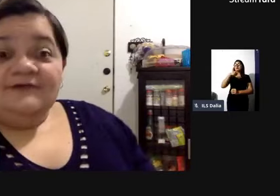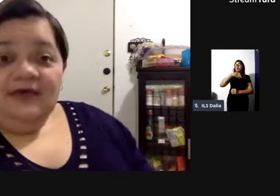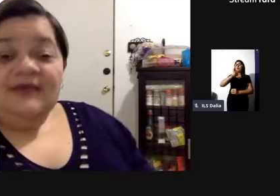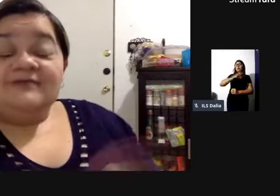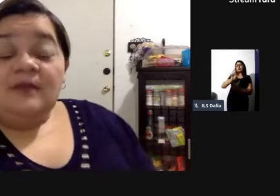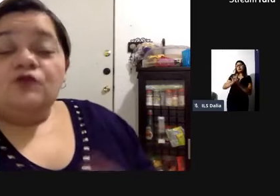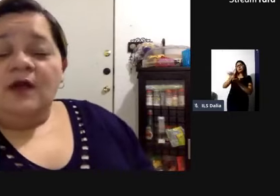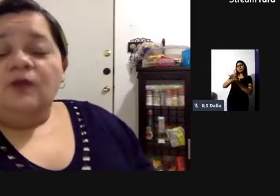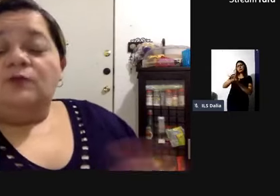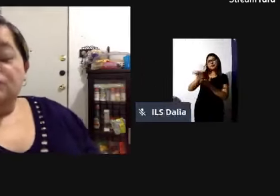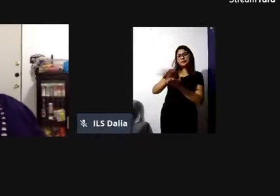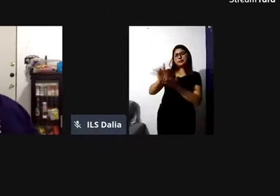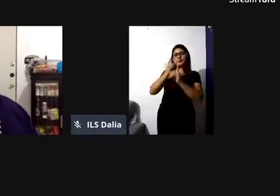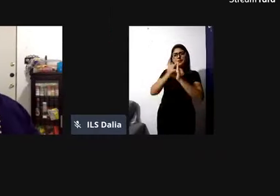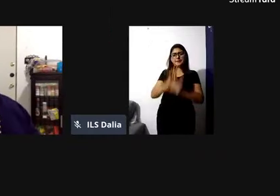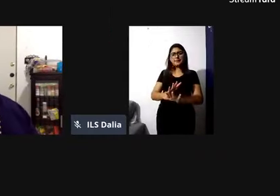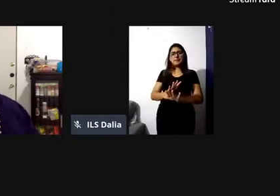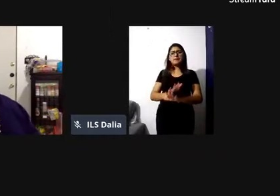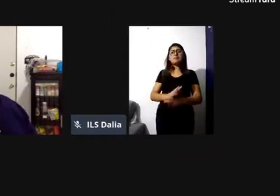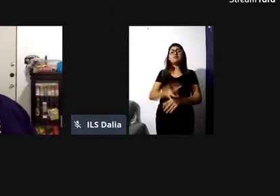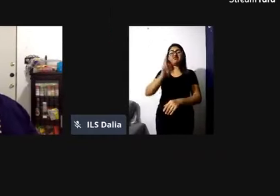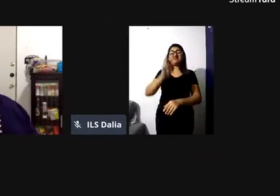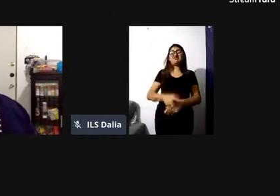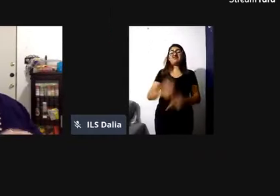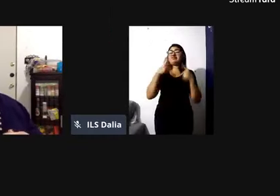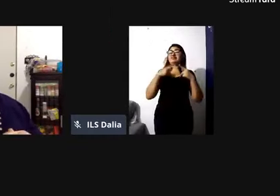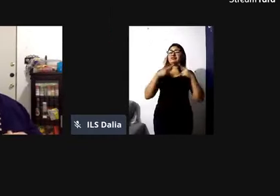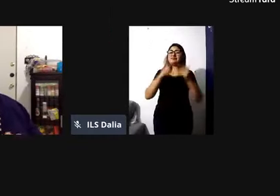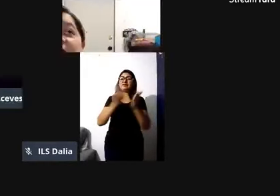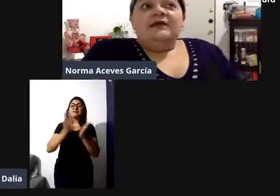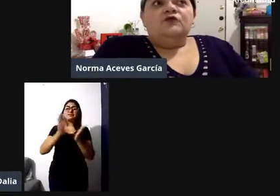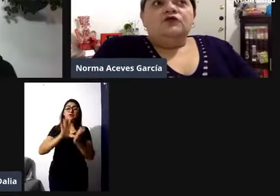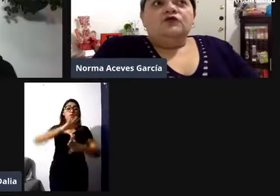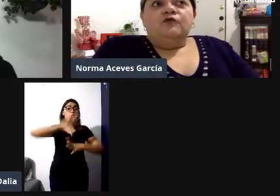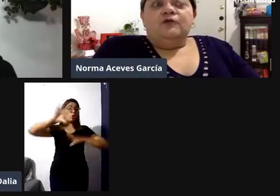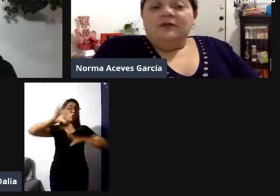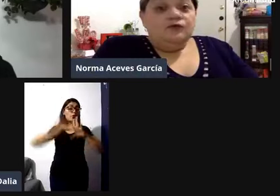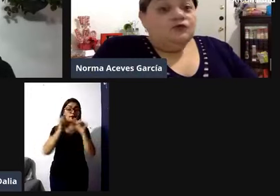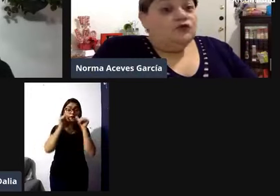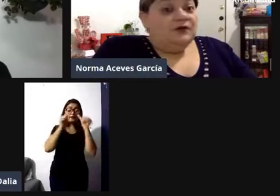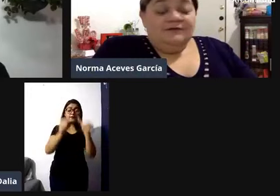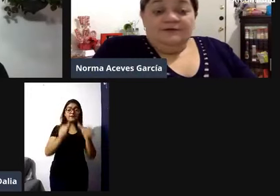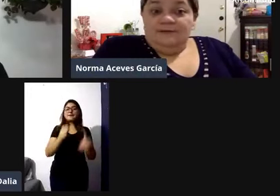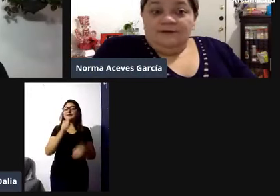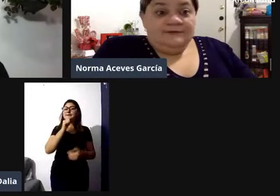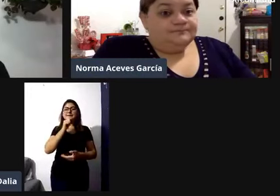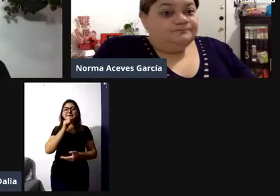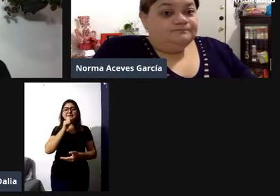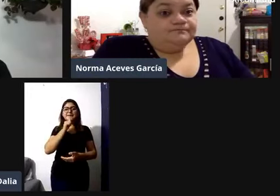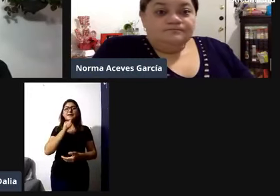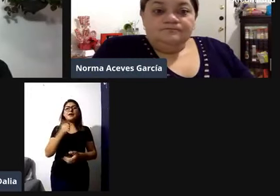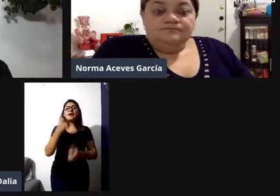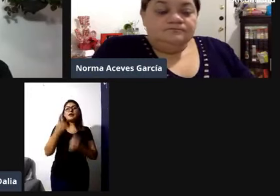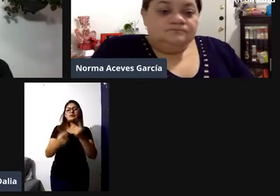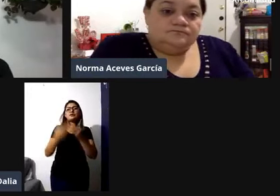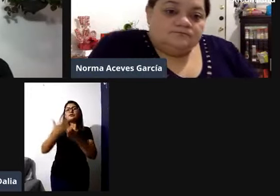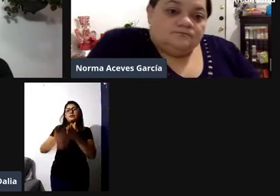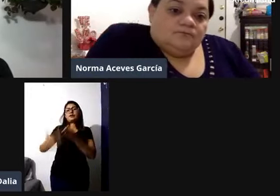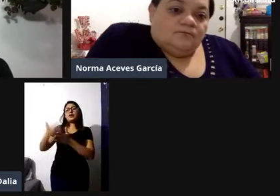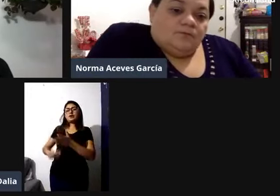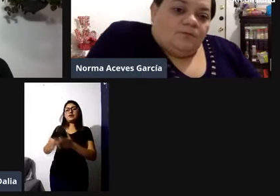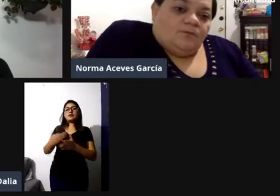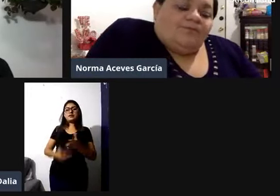es que estamos dejando a muchas personas con discapacidad fuera, porque los formatos no son accesibles. Así